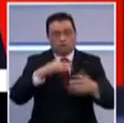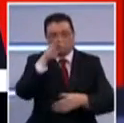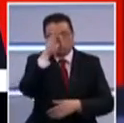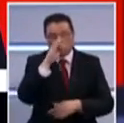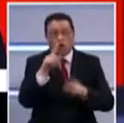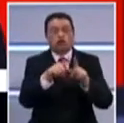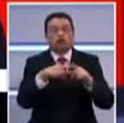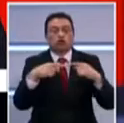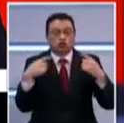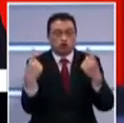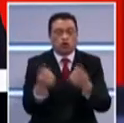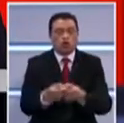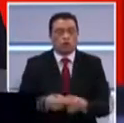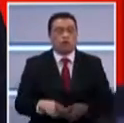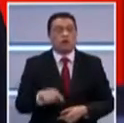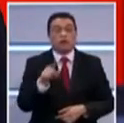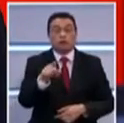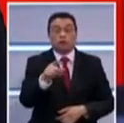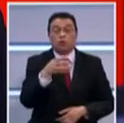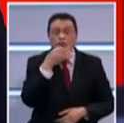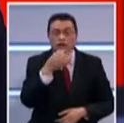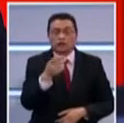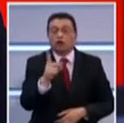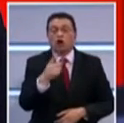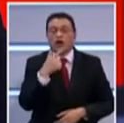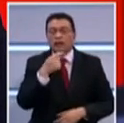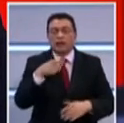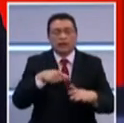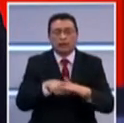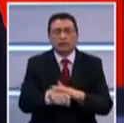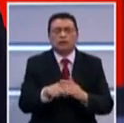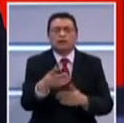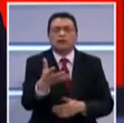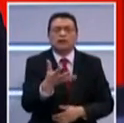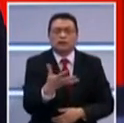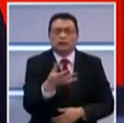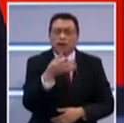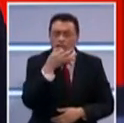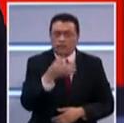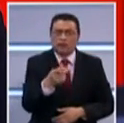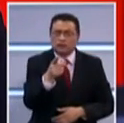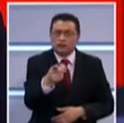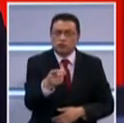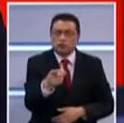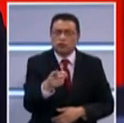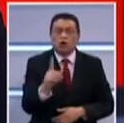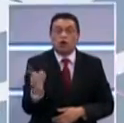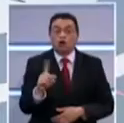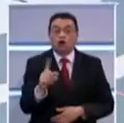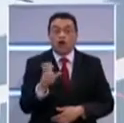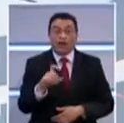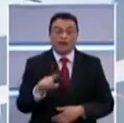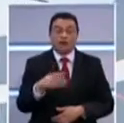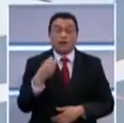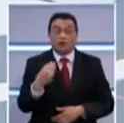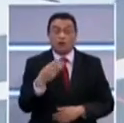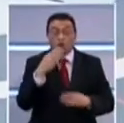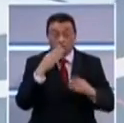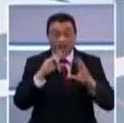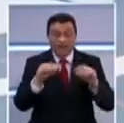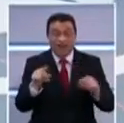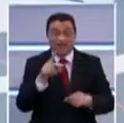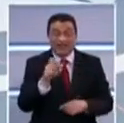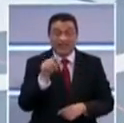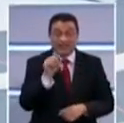todos los funcionarios no quiero que entremos en ese ámbito quiero entender bien si lo que usted está diciendo es no sería bueno hablar de